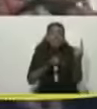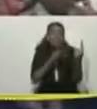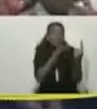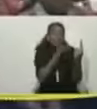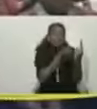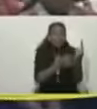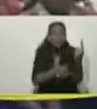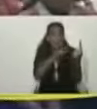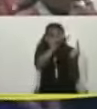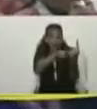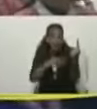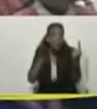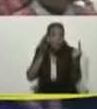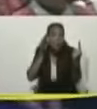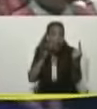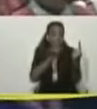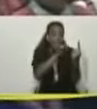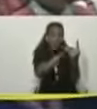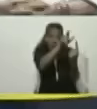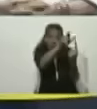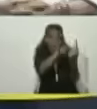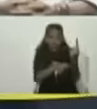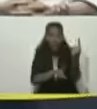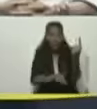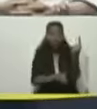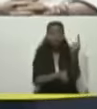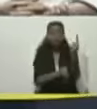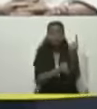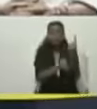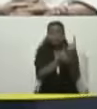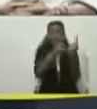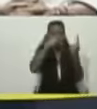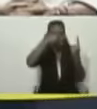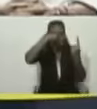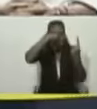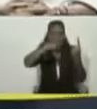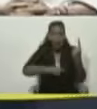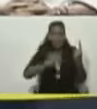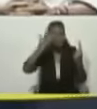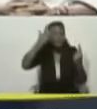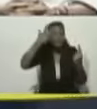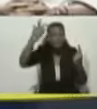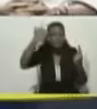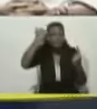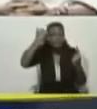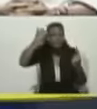Para que la mujer desarrolle toda su fuerza e inteligencia.